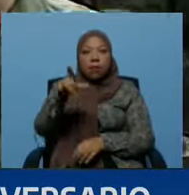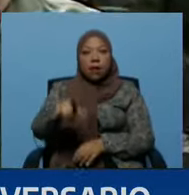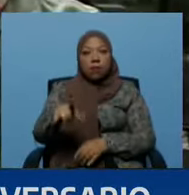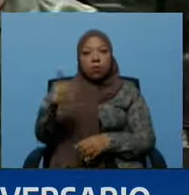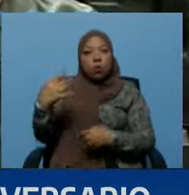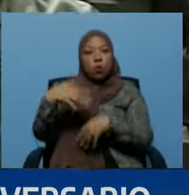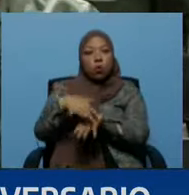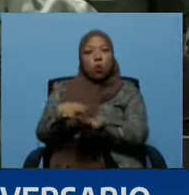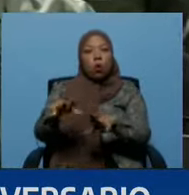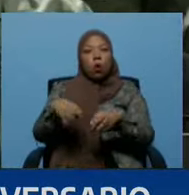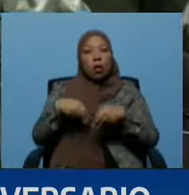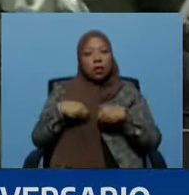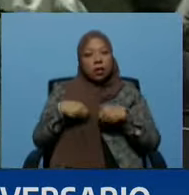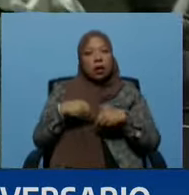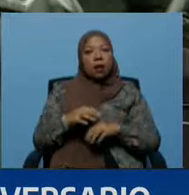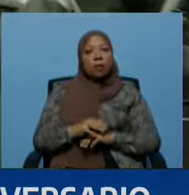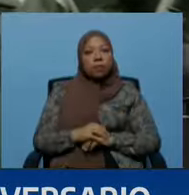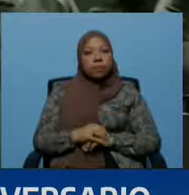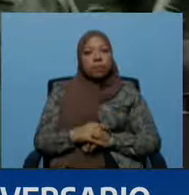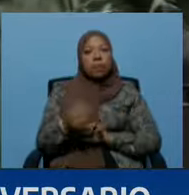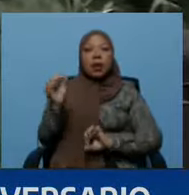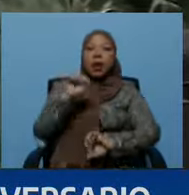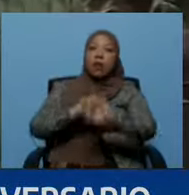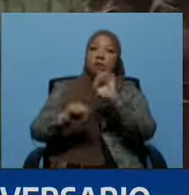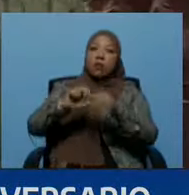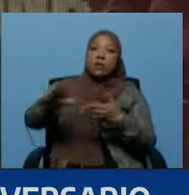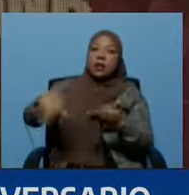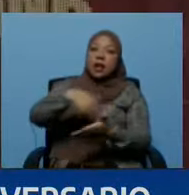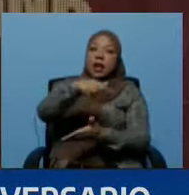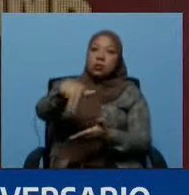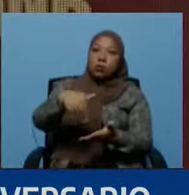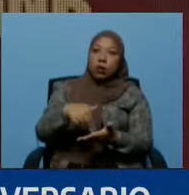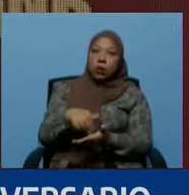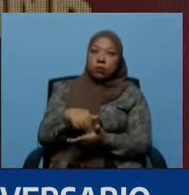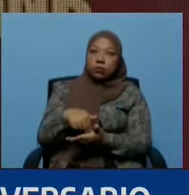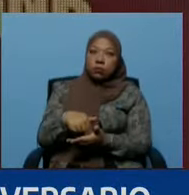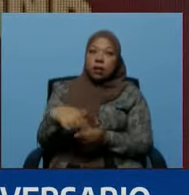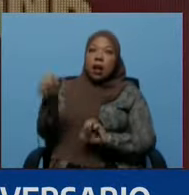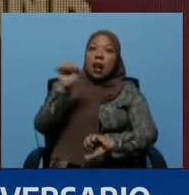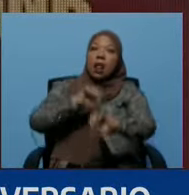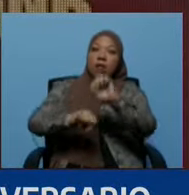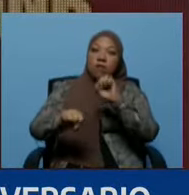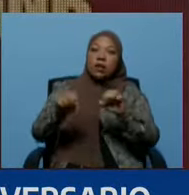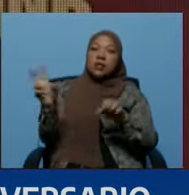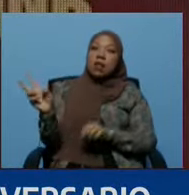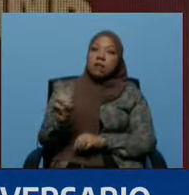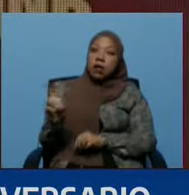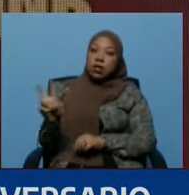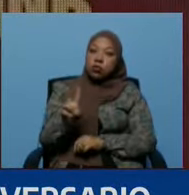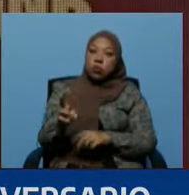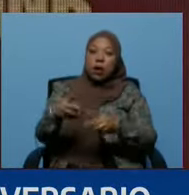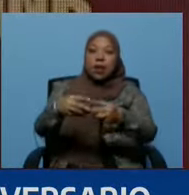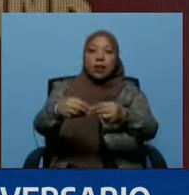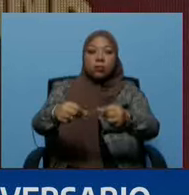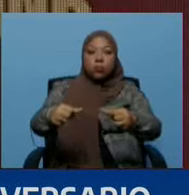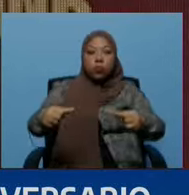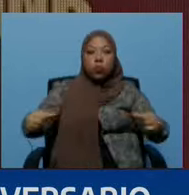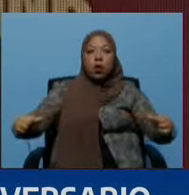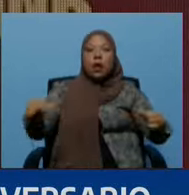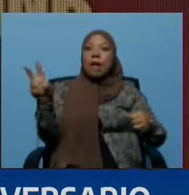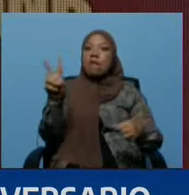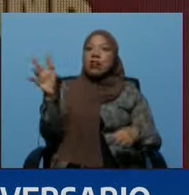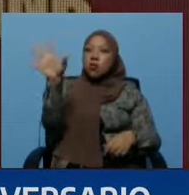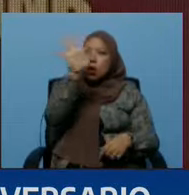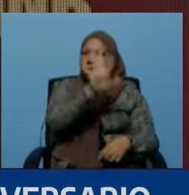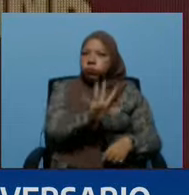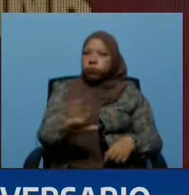que conciben la defensa nacional, la defensa de la integridad territorial, el